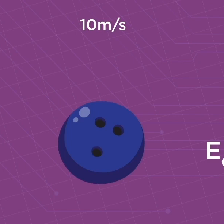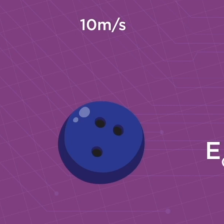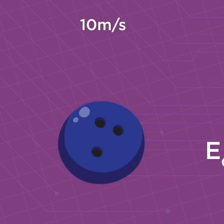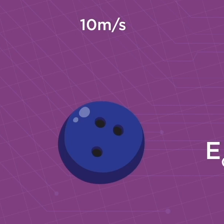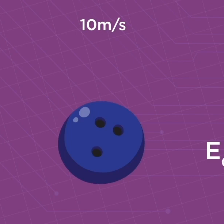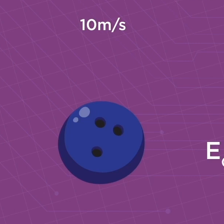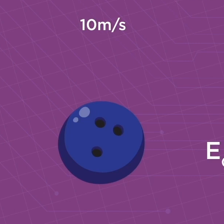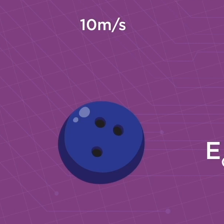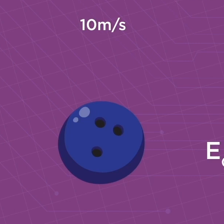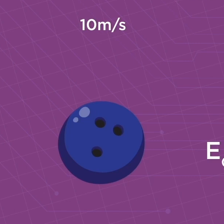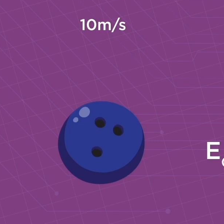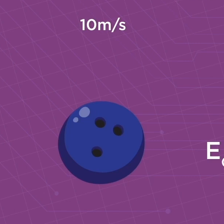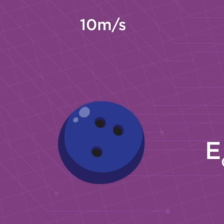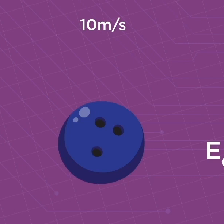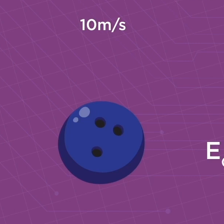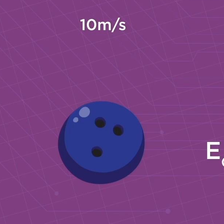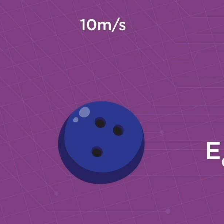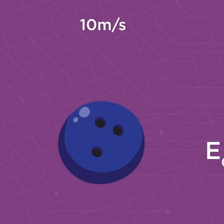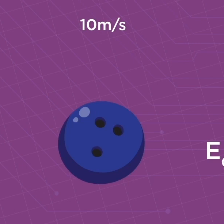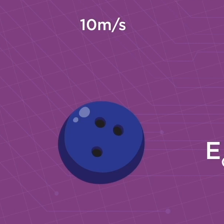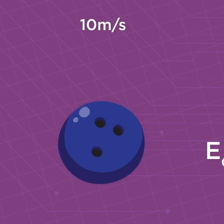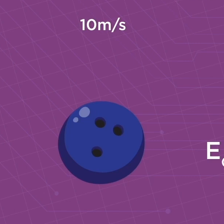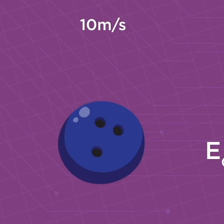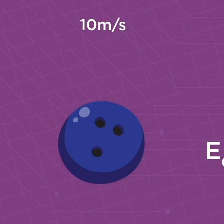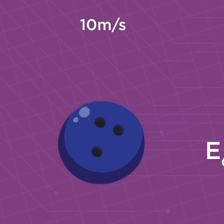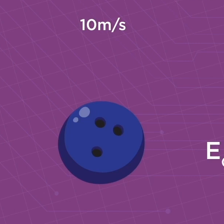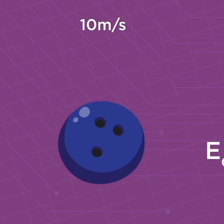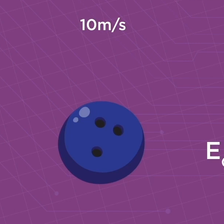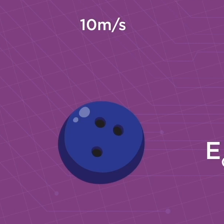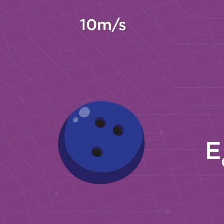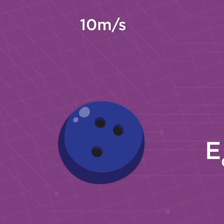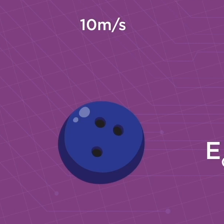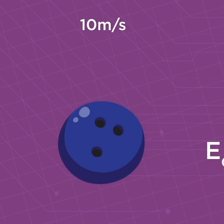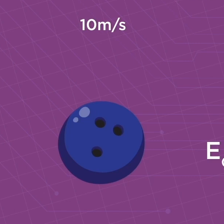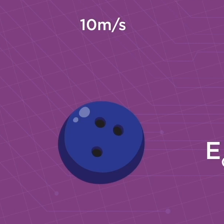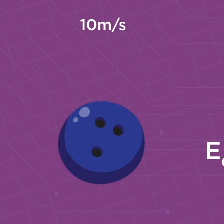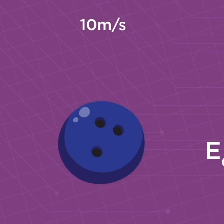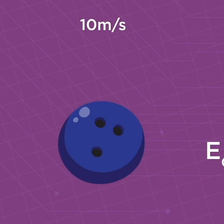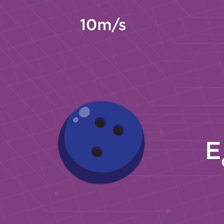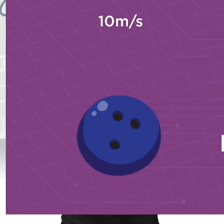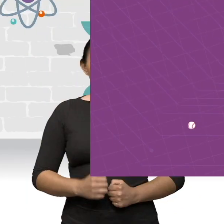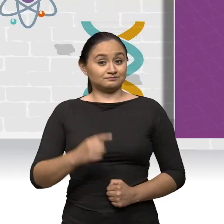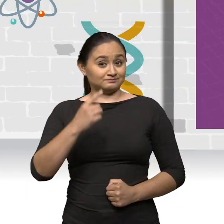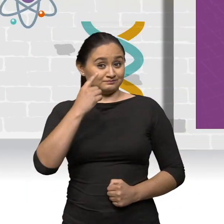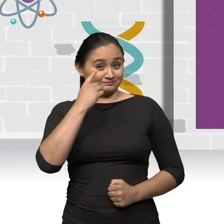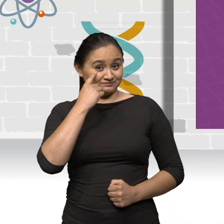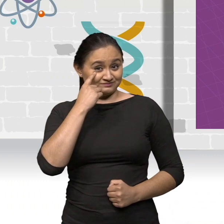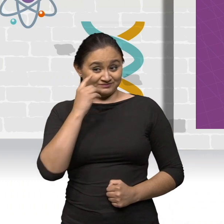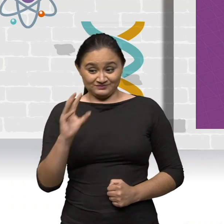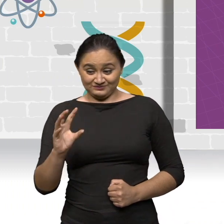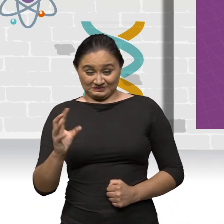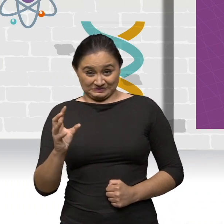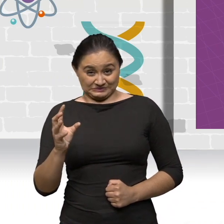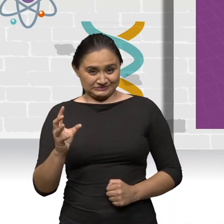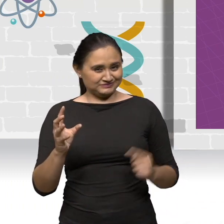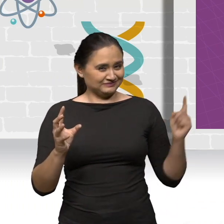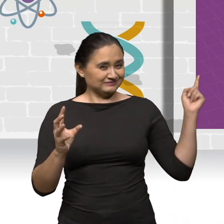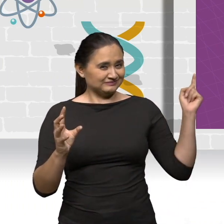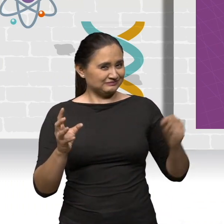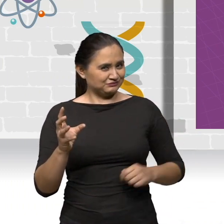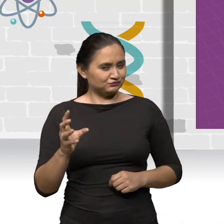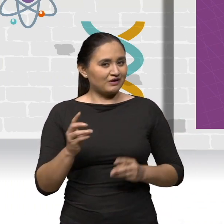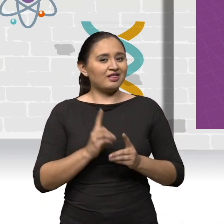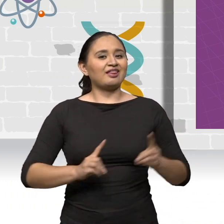a las unidades correspondientes de energía darían como resultado los 200 joules. Para la pelota de béisbol, reemplazando los